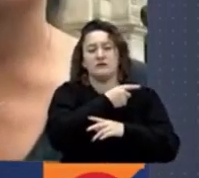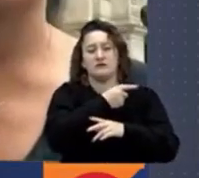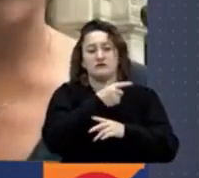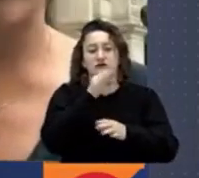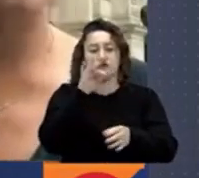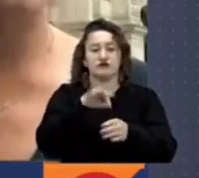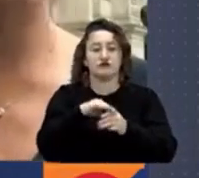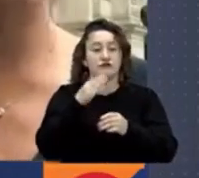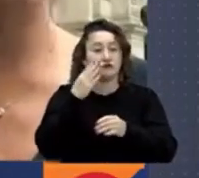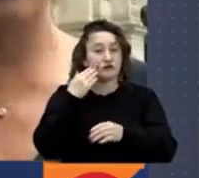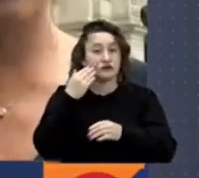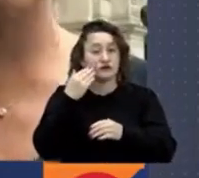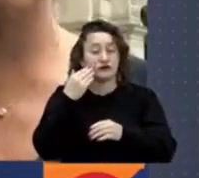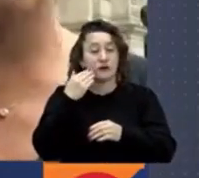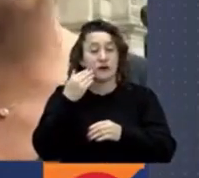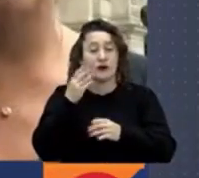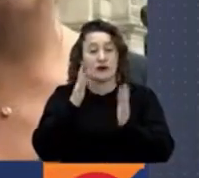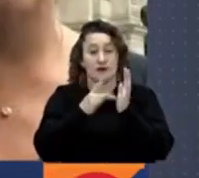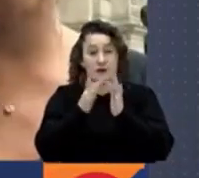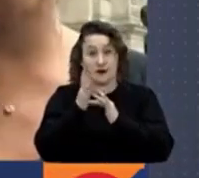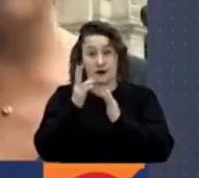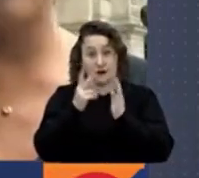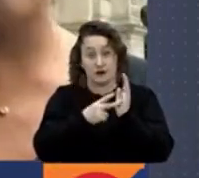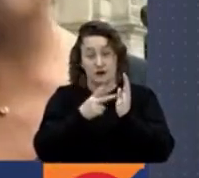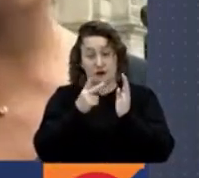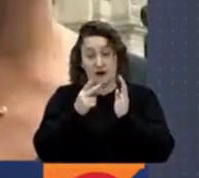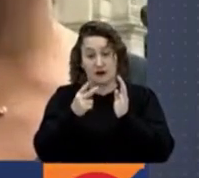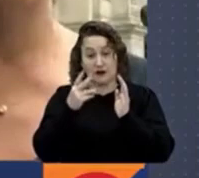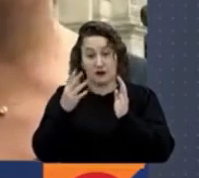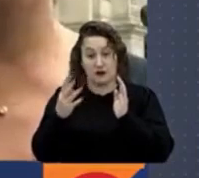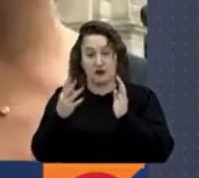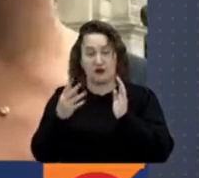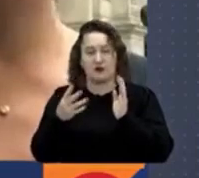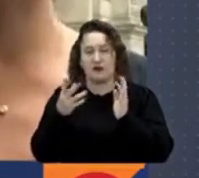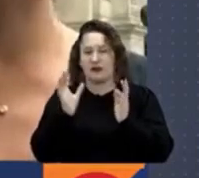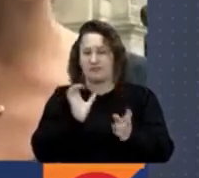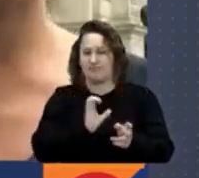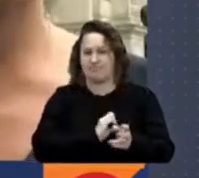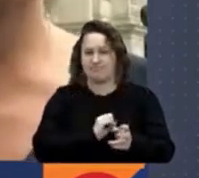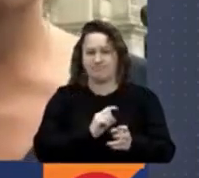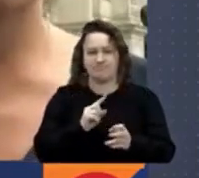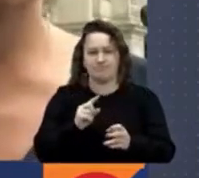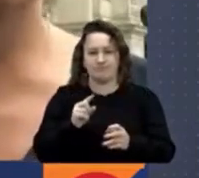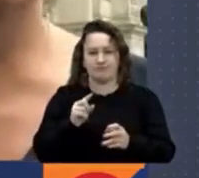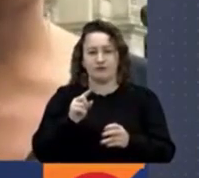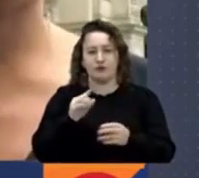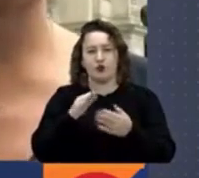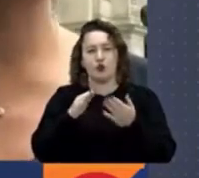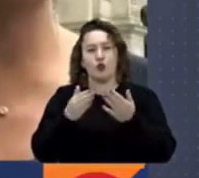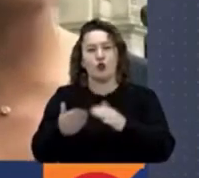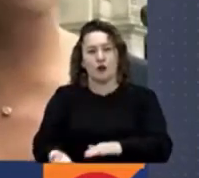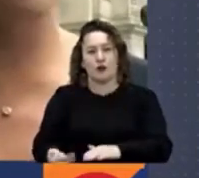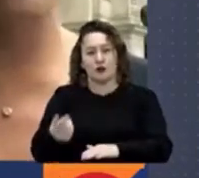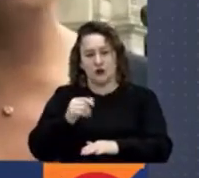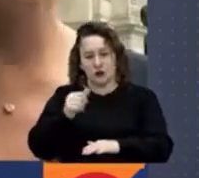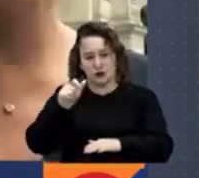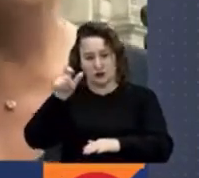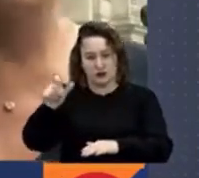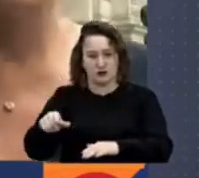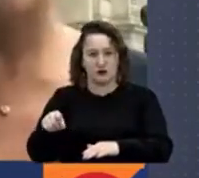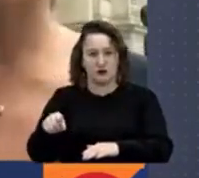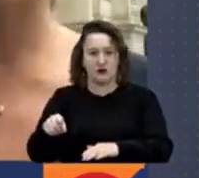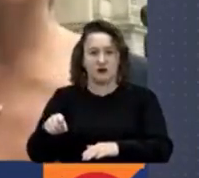del 2024. En estos momentos, de hecho, lamentablemente se ha confirmado un fallecido más al interior del país, puesto